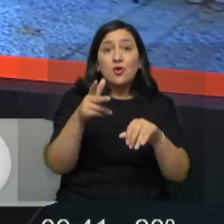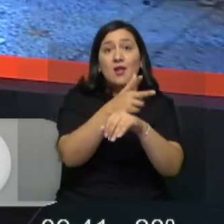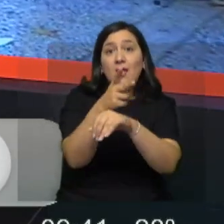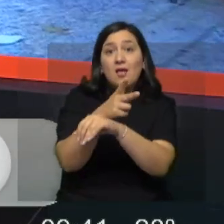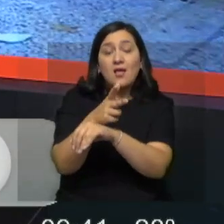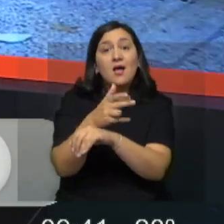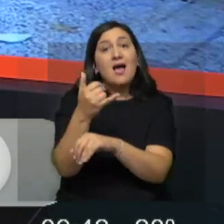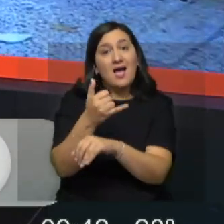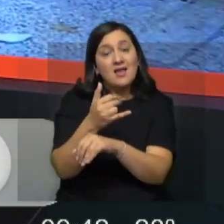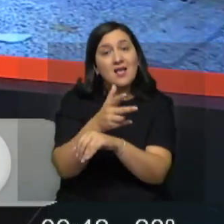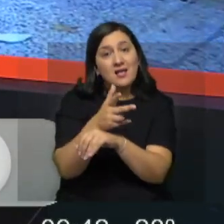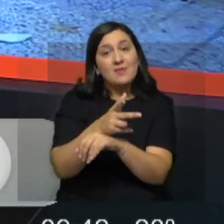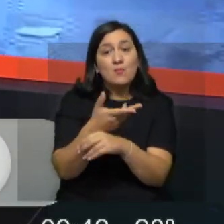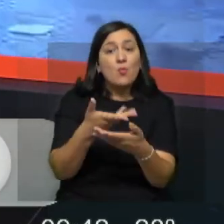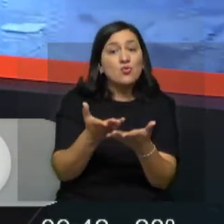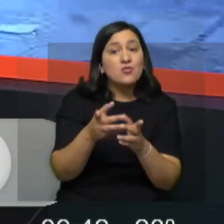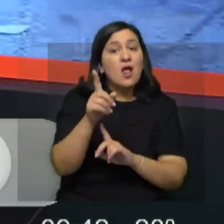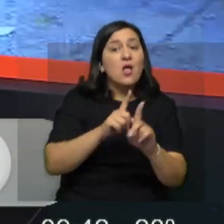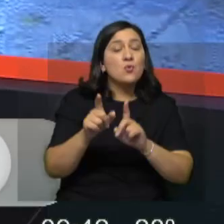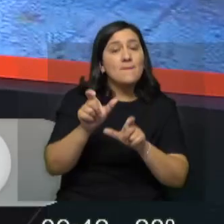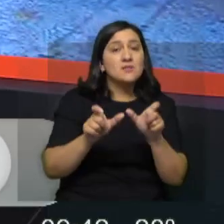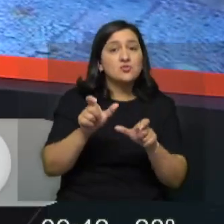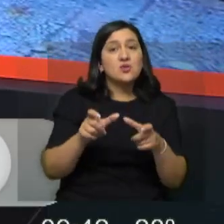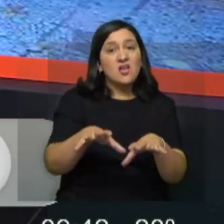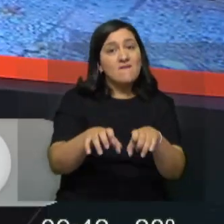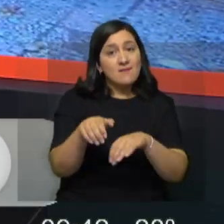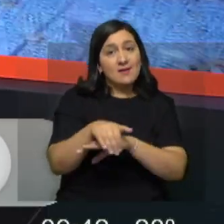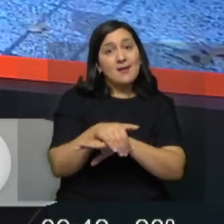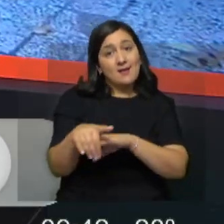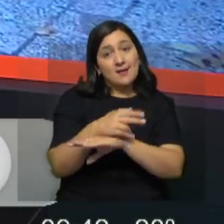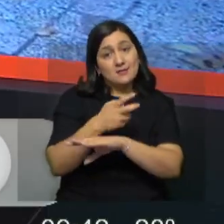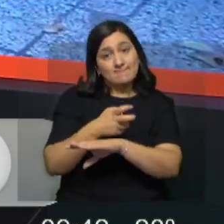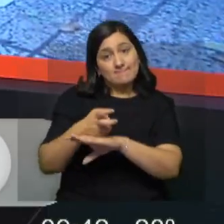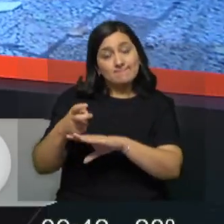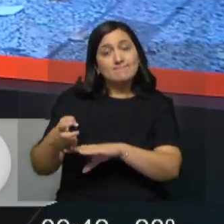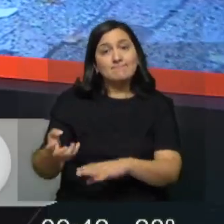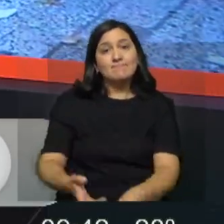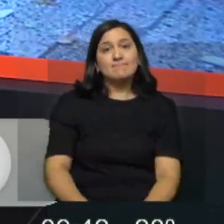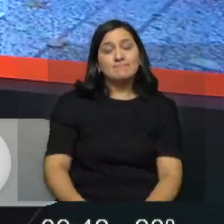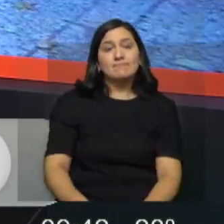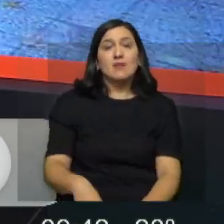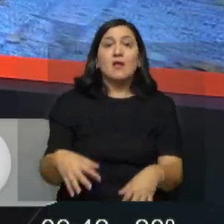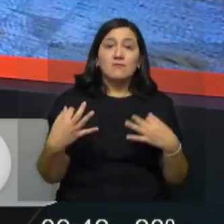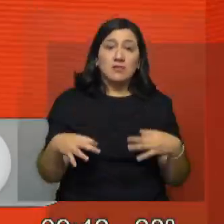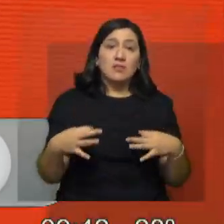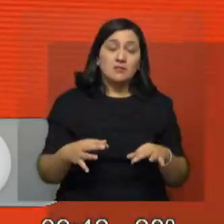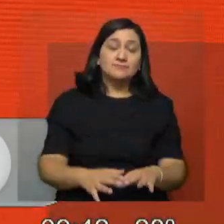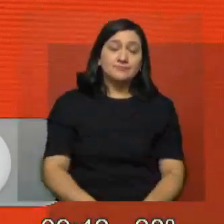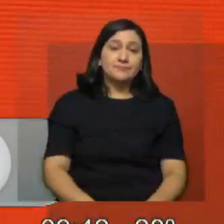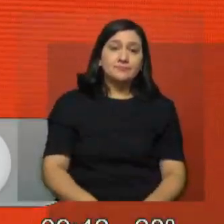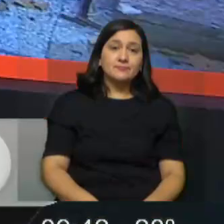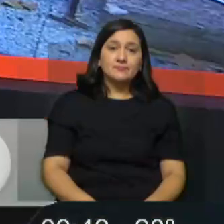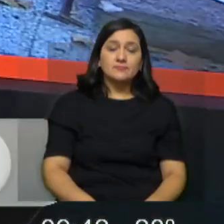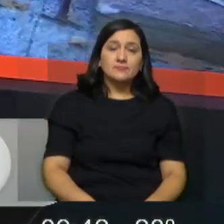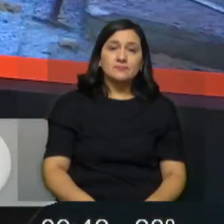la cámara enfocando a alguna persona en situación de calle. No quiero decir que sean más de las cifras, pero es